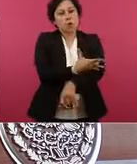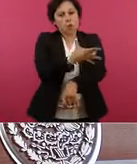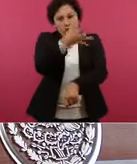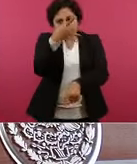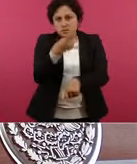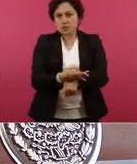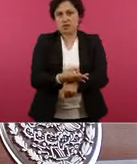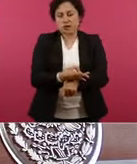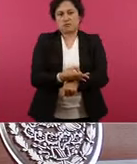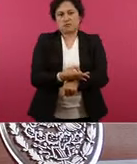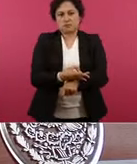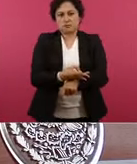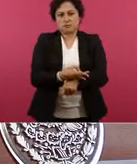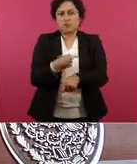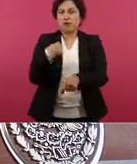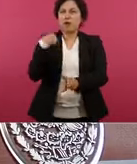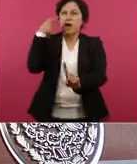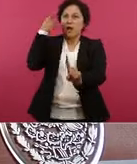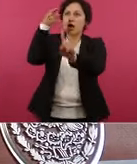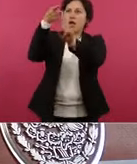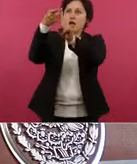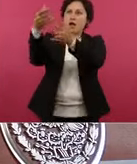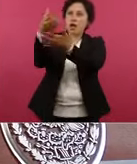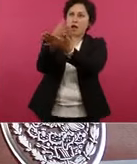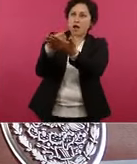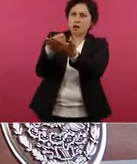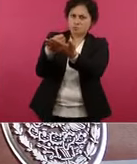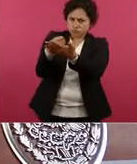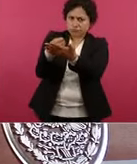El fin no justifica los medios.